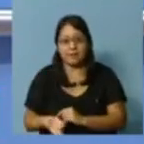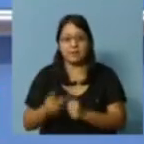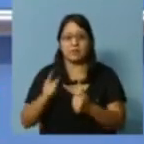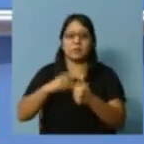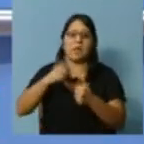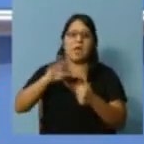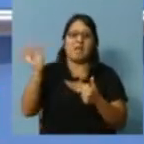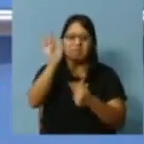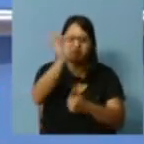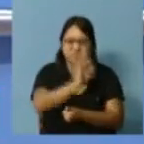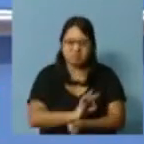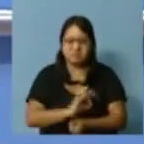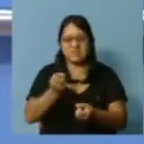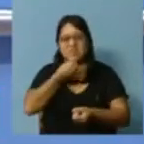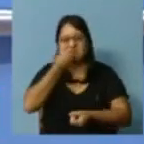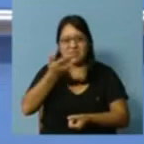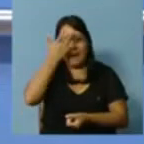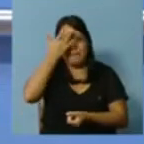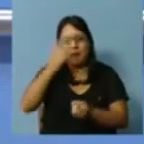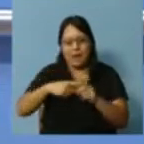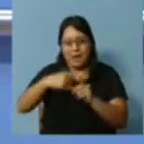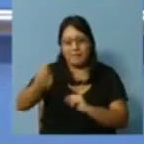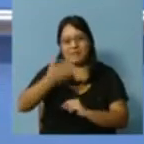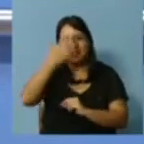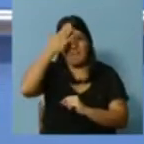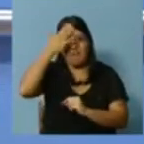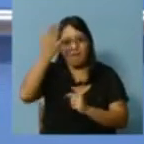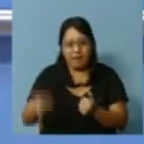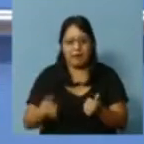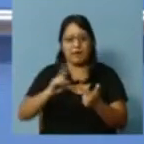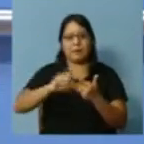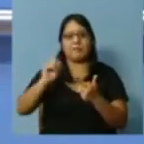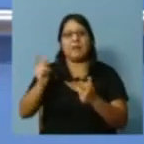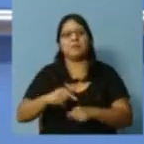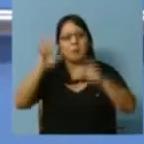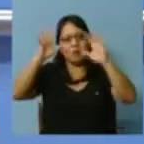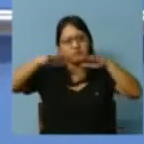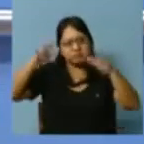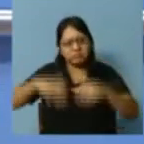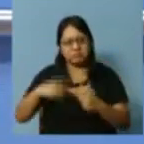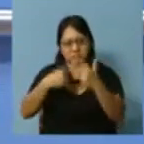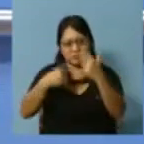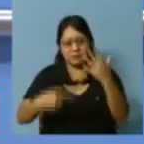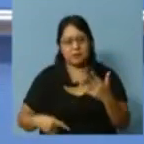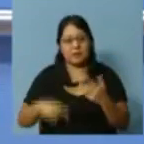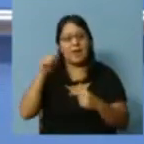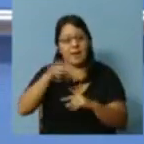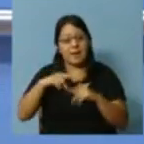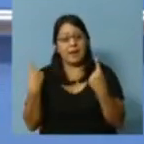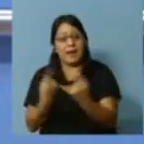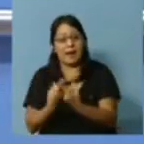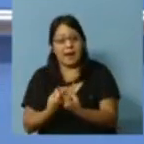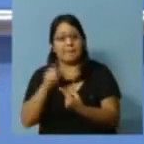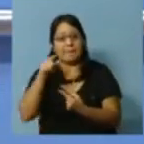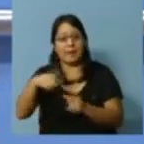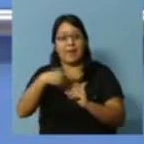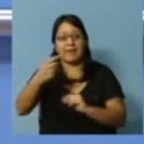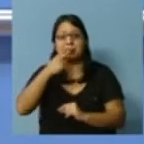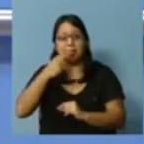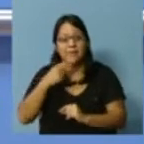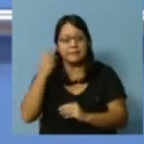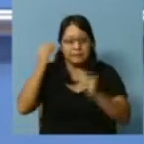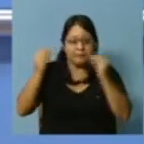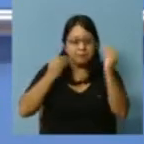plaga las cuestiones climáticas que esto cada día más evidentemente la cámara se preocupa muchísimo porque eso es una baja